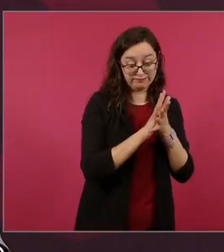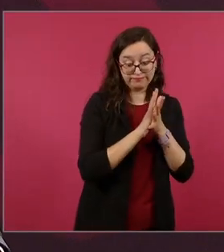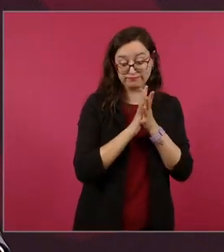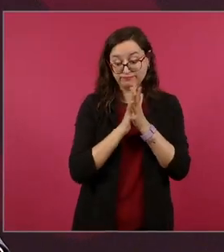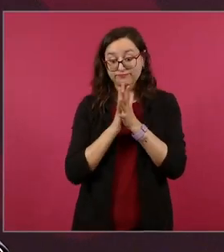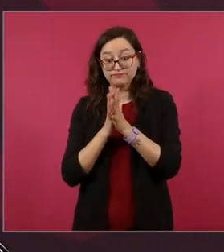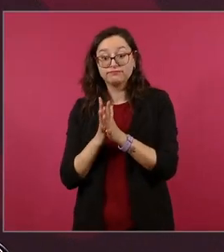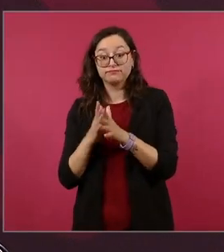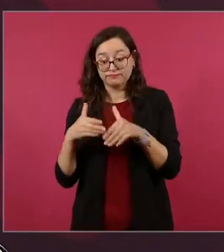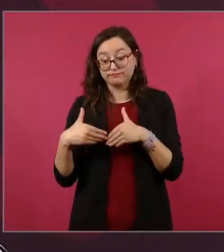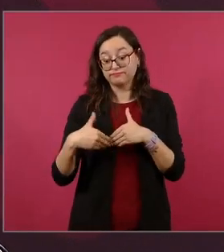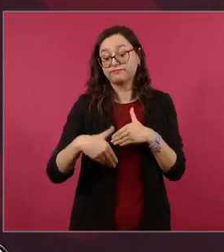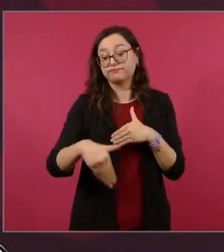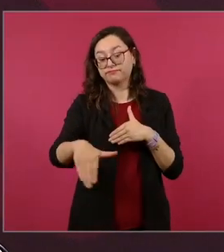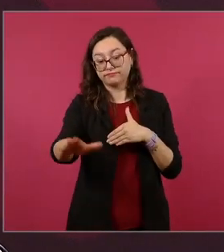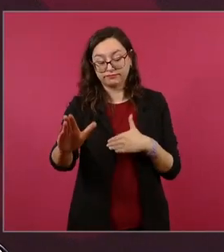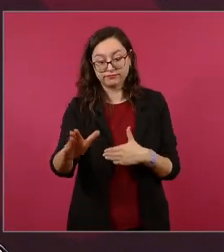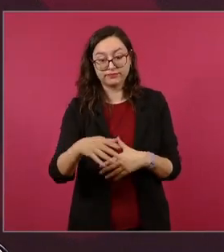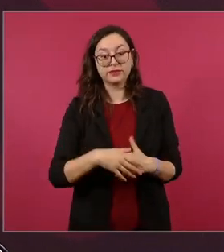Mañana